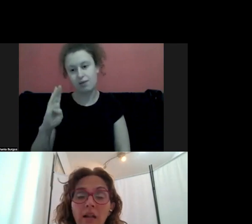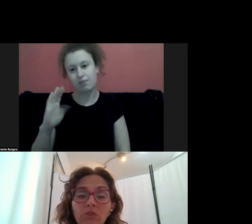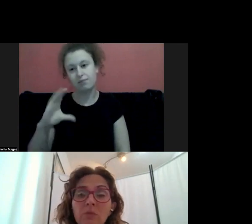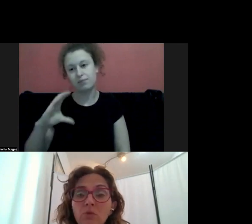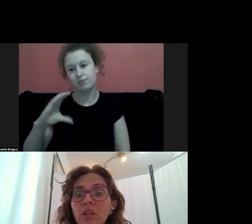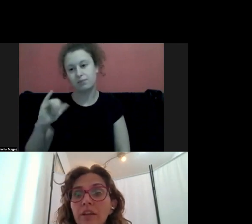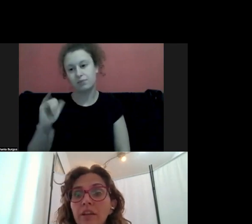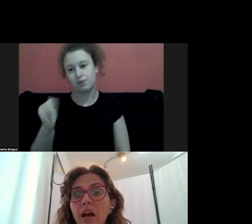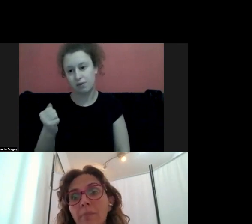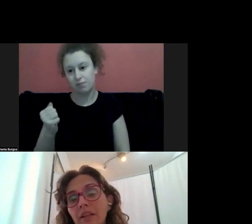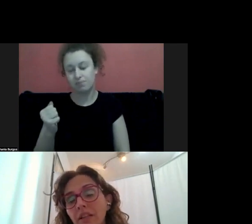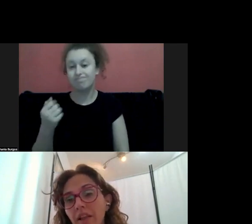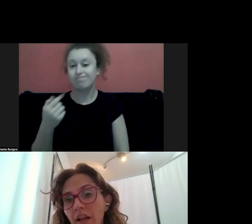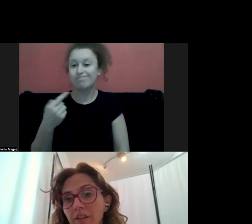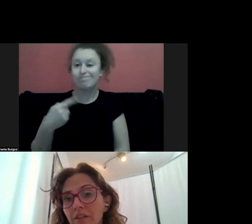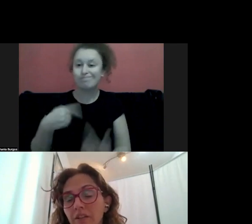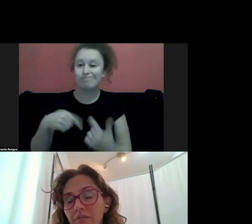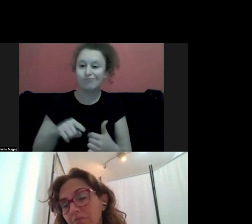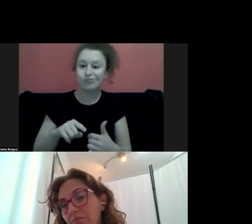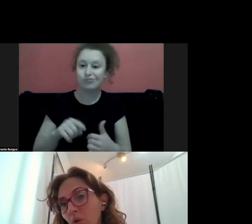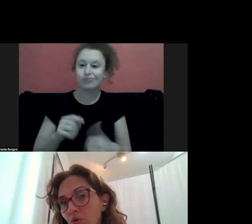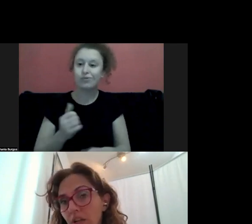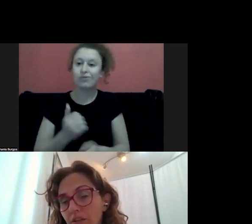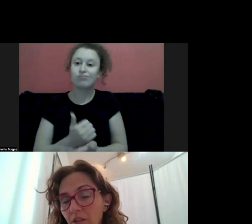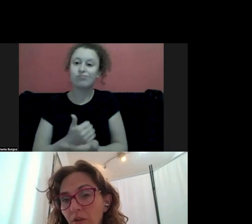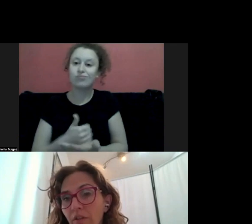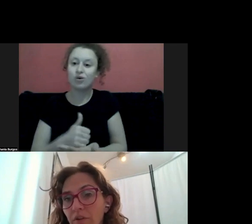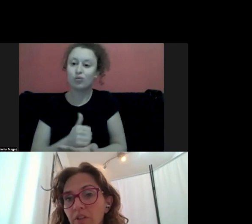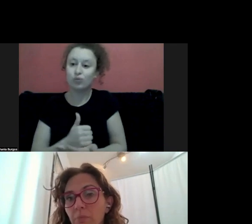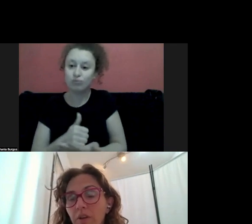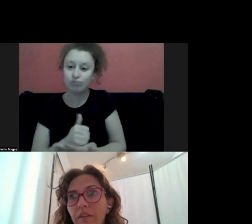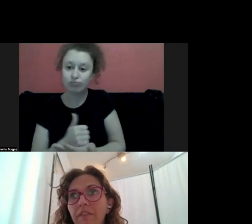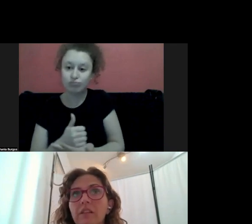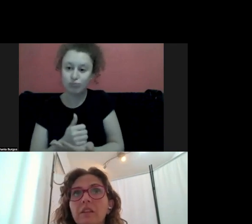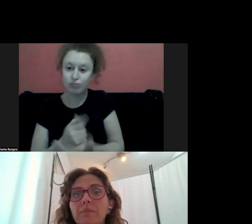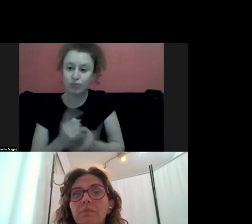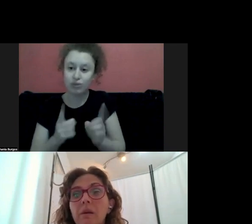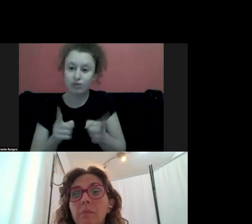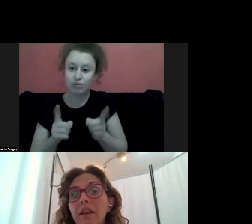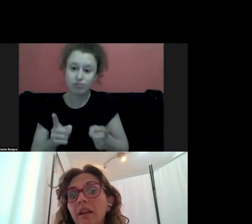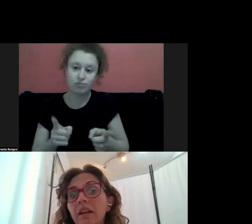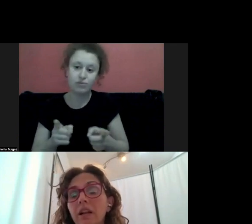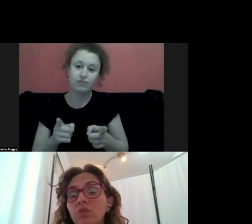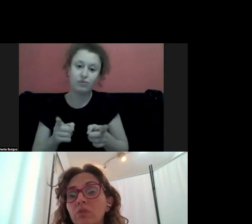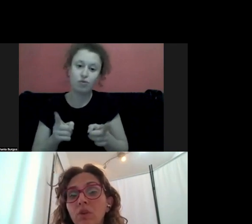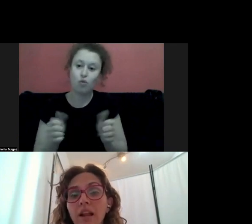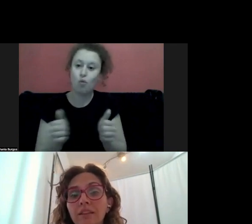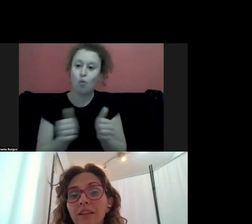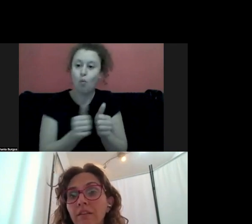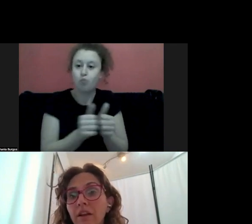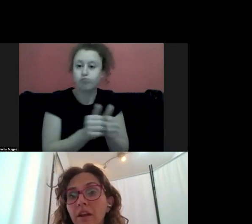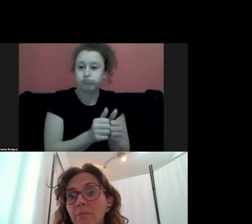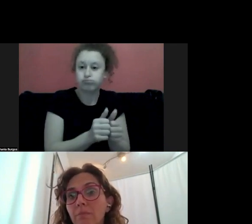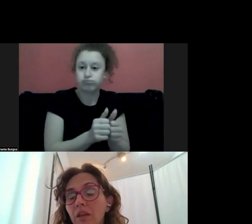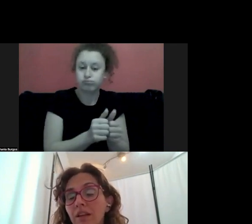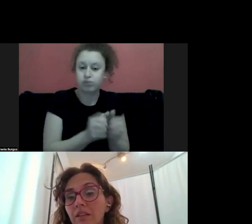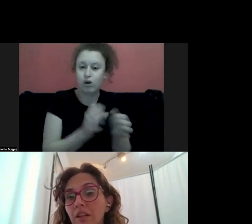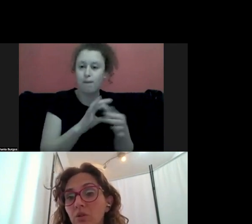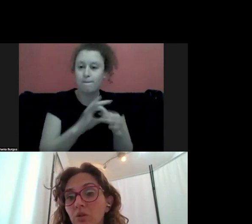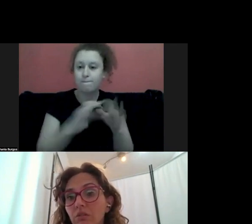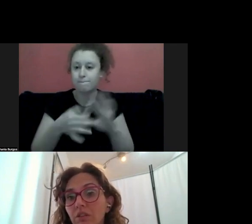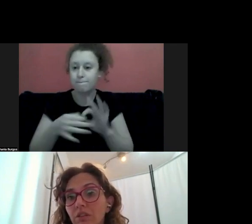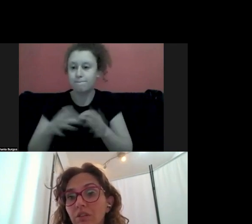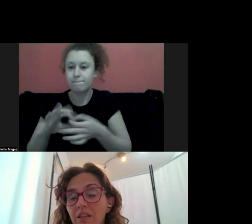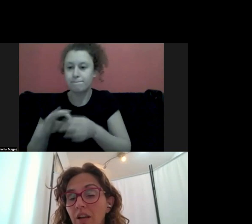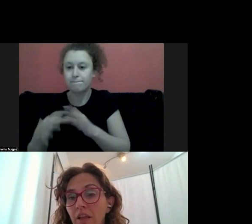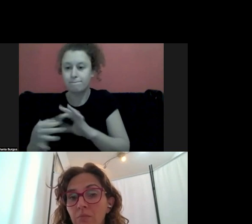Y el autismo está ahí, aparte de las otras situaciones que puedan darse. De manera que el autismo y la lactancia empiezan, de